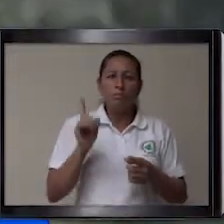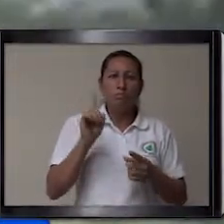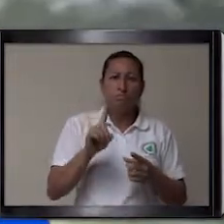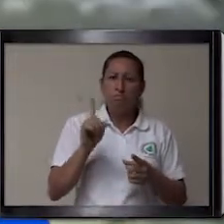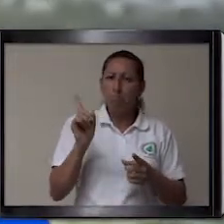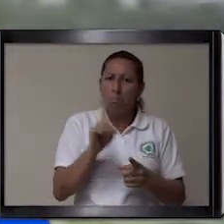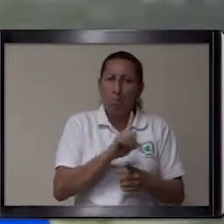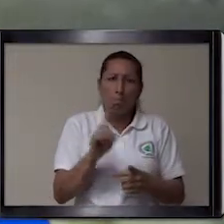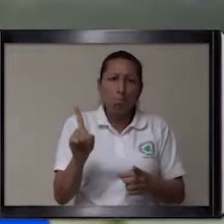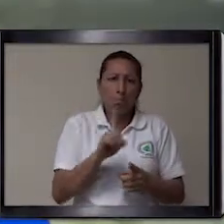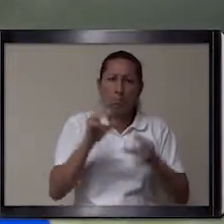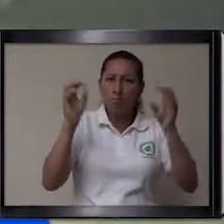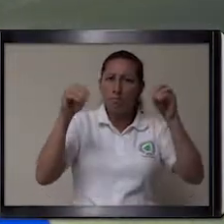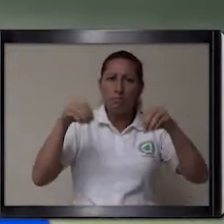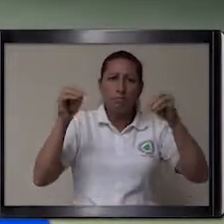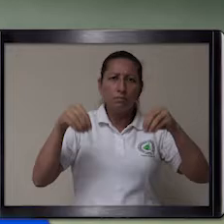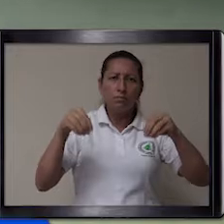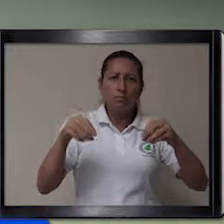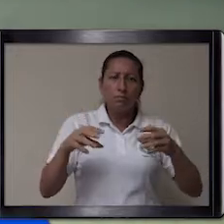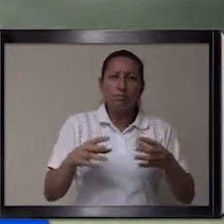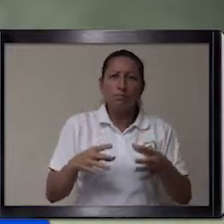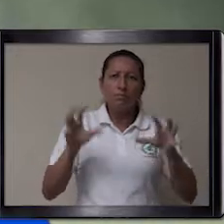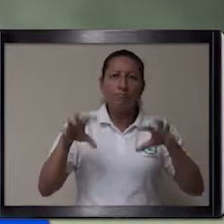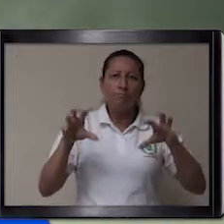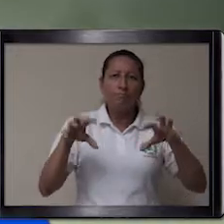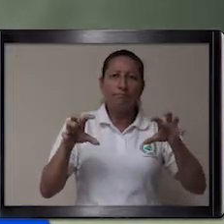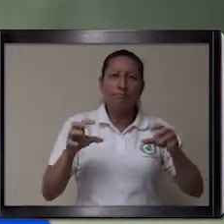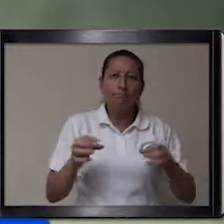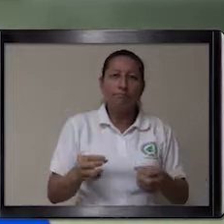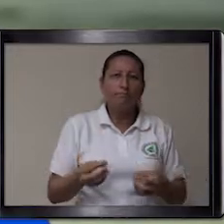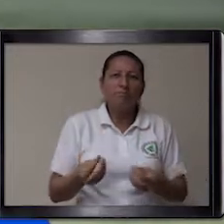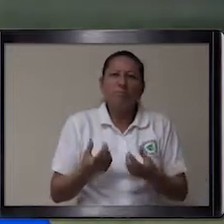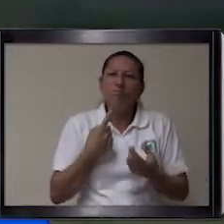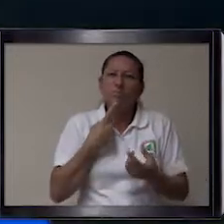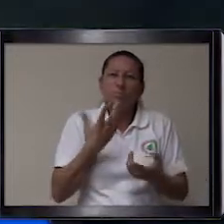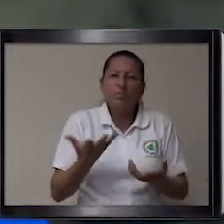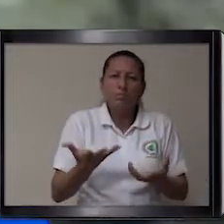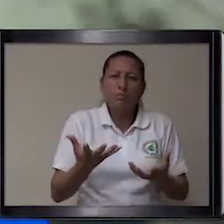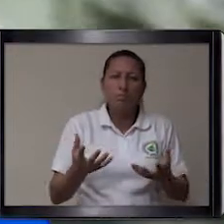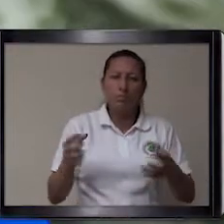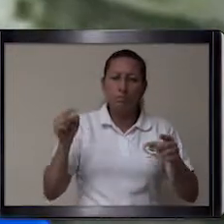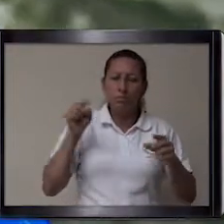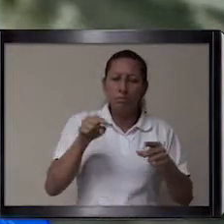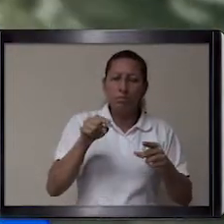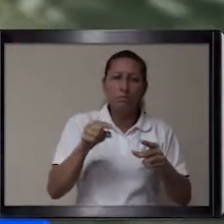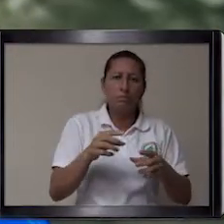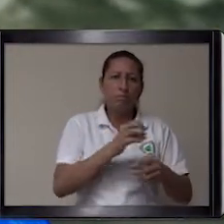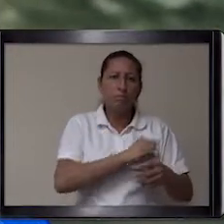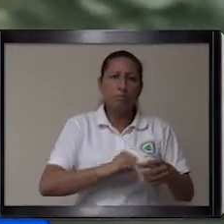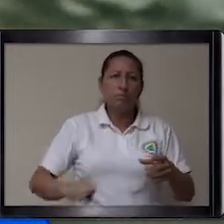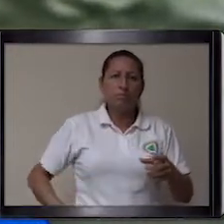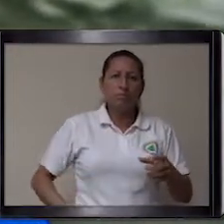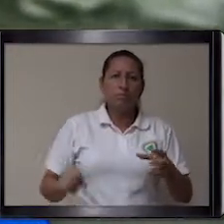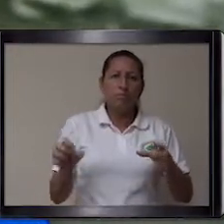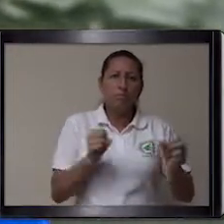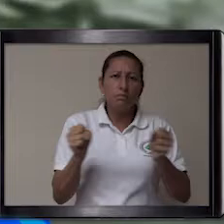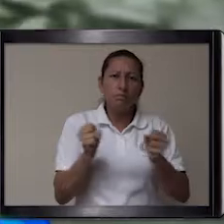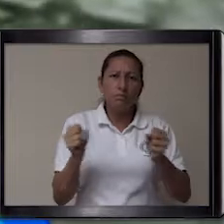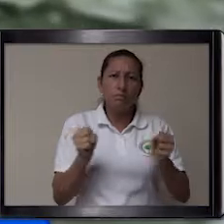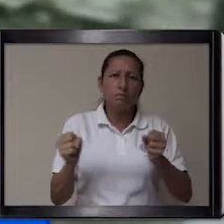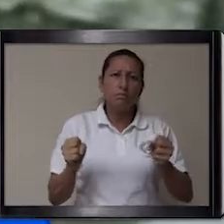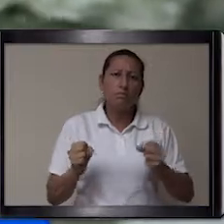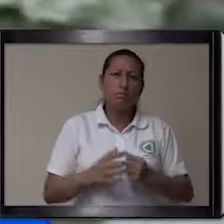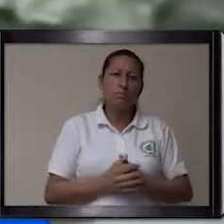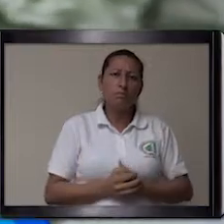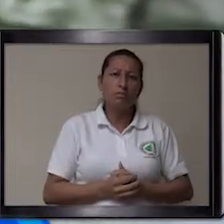un mes seco, fue por presencia de un sismo. Son, digamos, los dos ejemplos